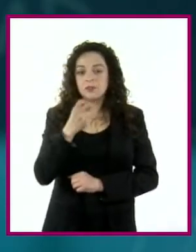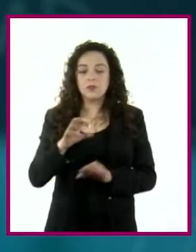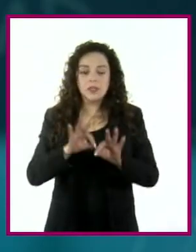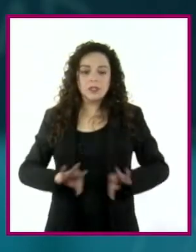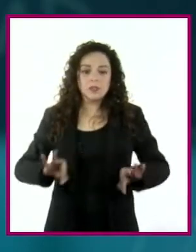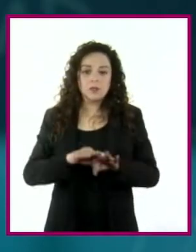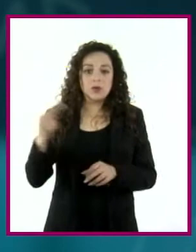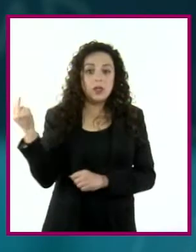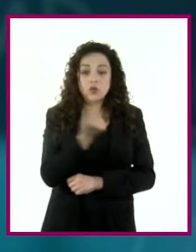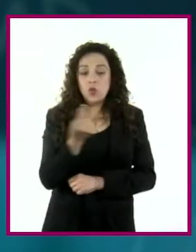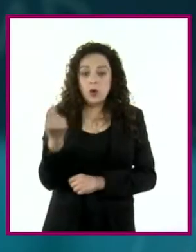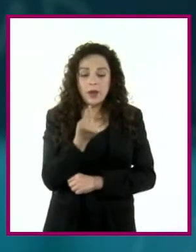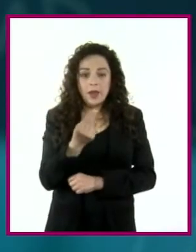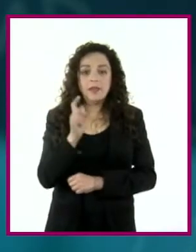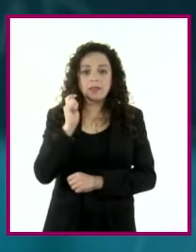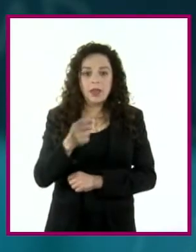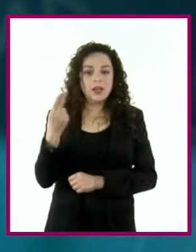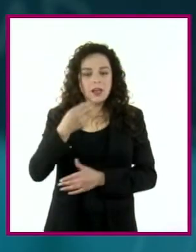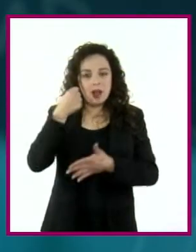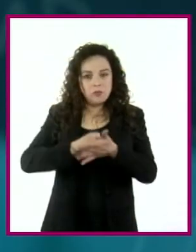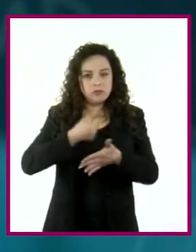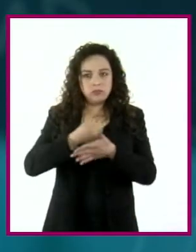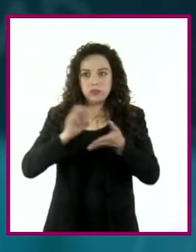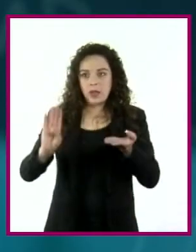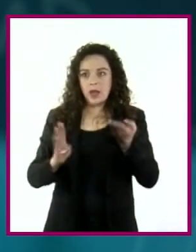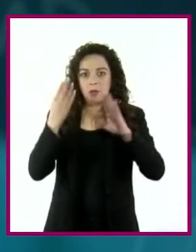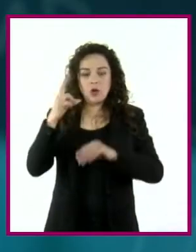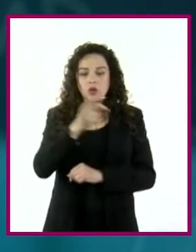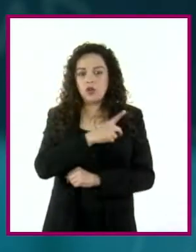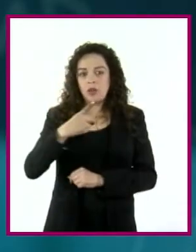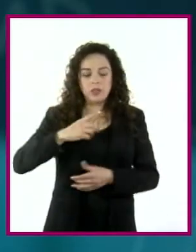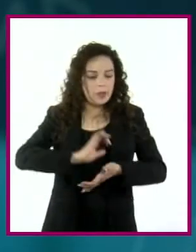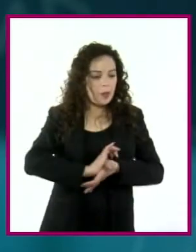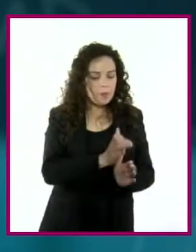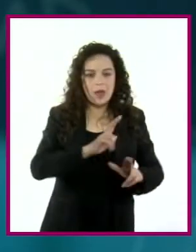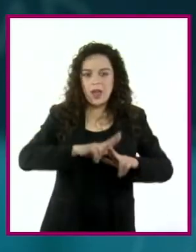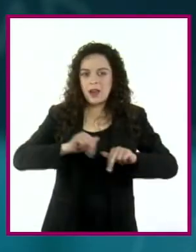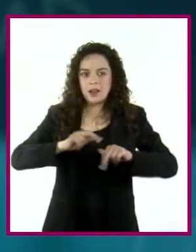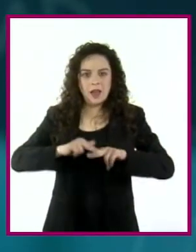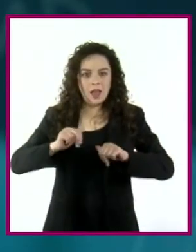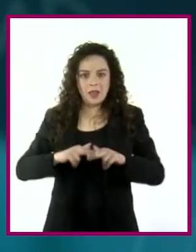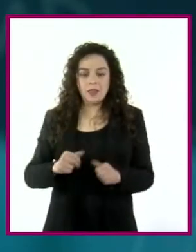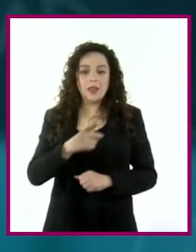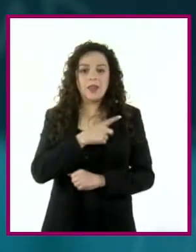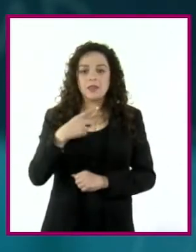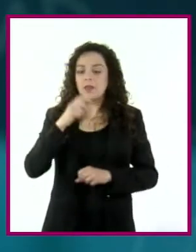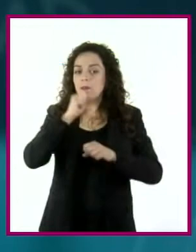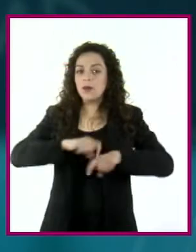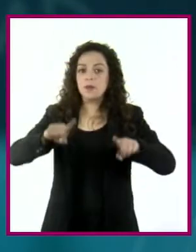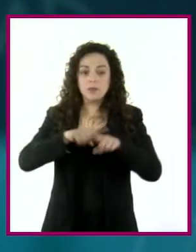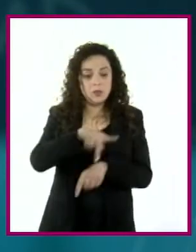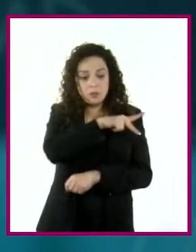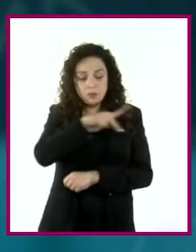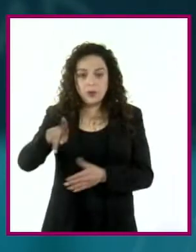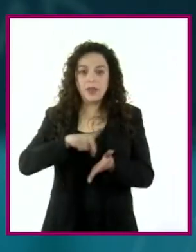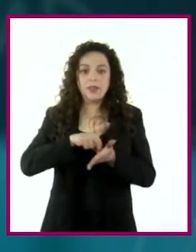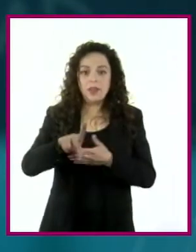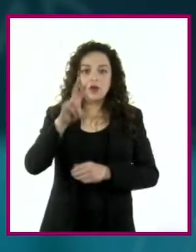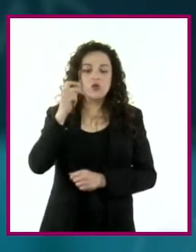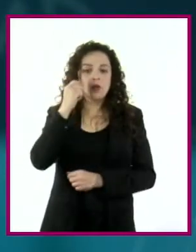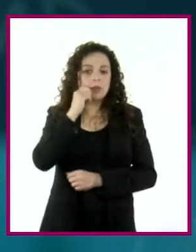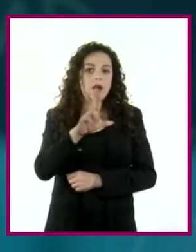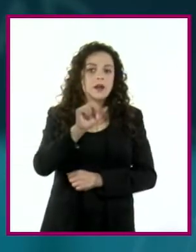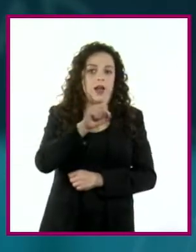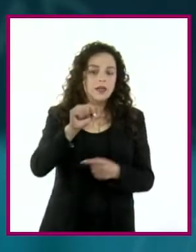urgente que luchemos por un mundo donde no exista ningún tipo de discriminación y todos tengamos los mismos derechos, sin importar nuestra